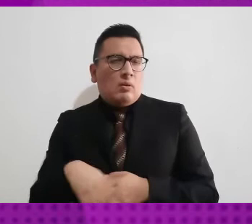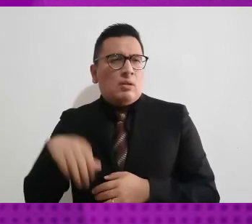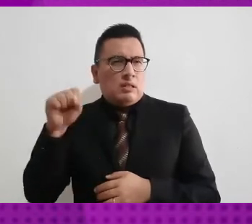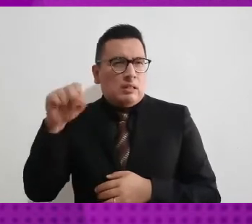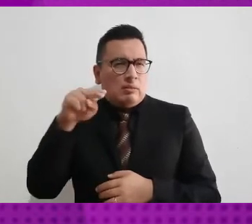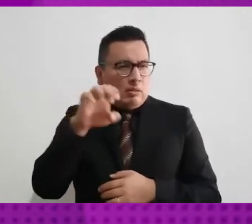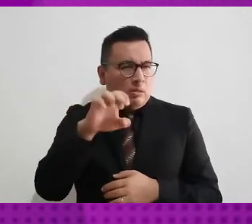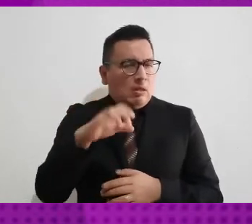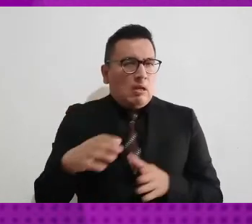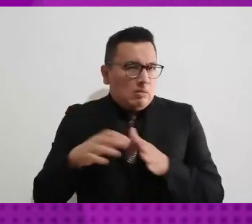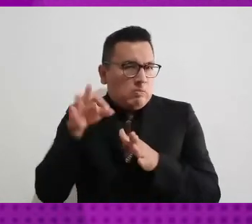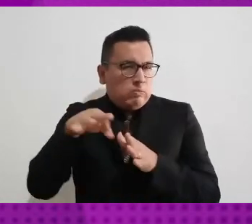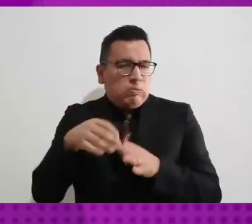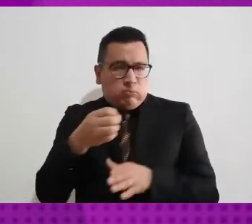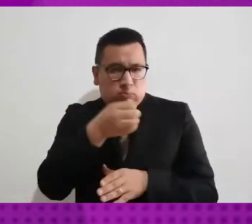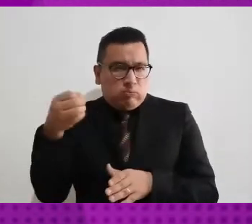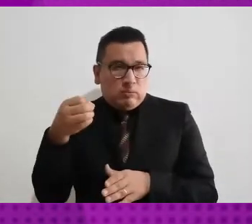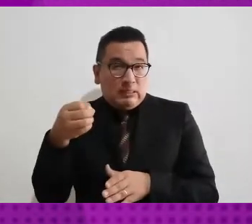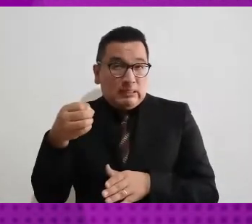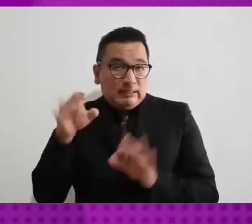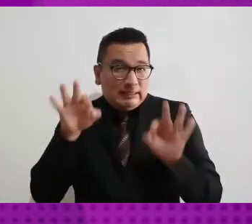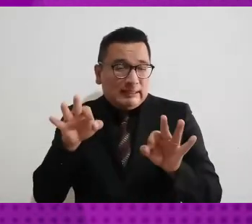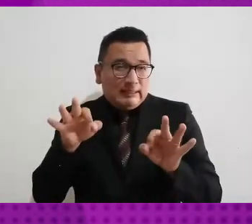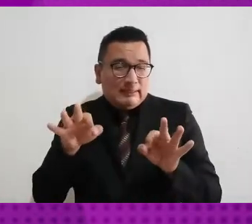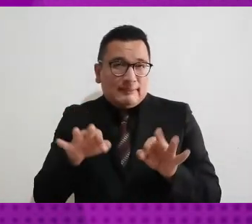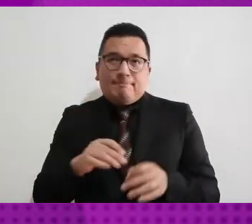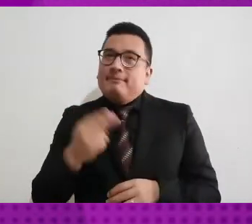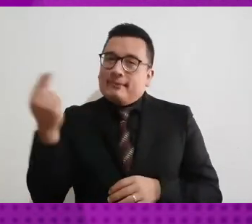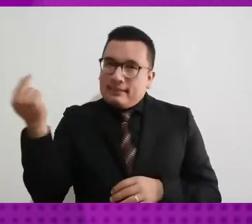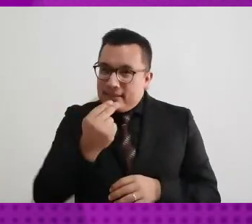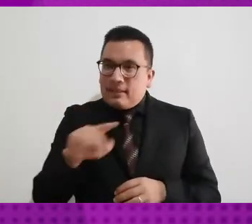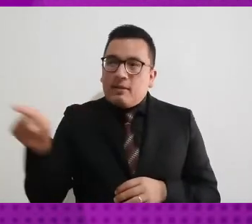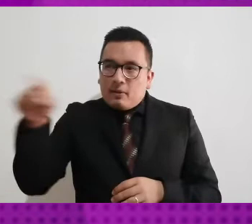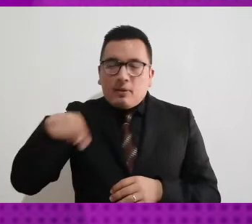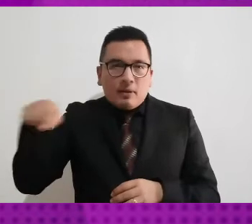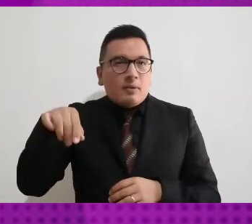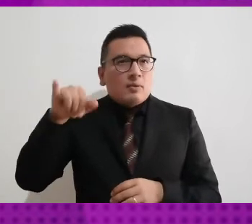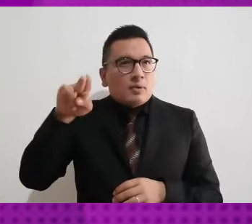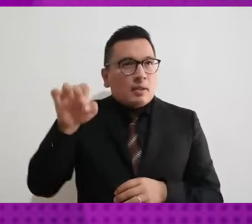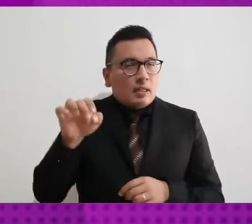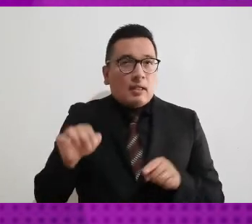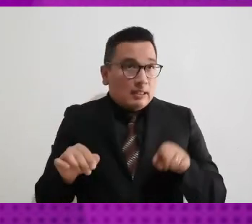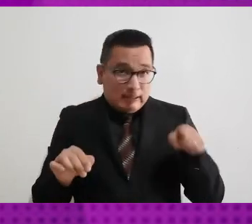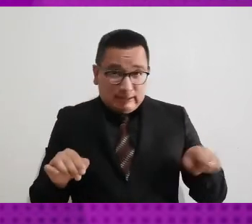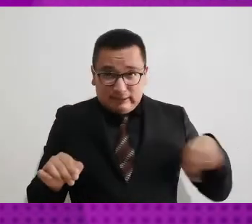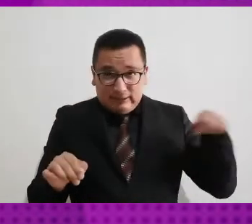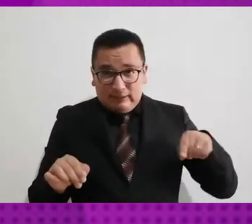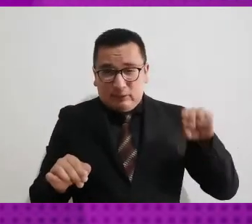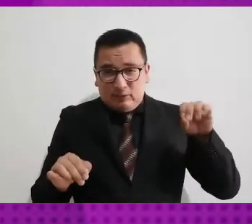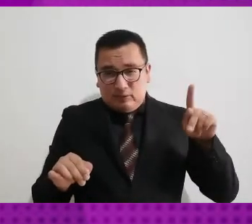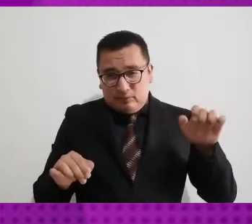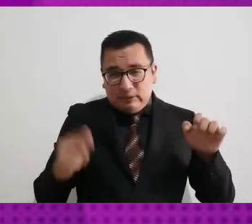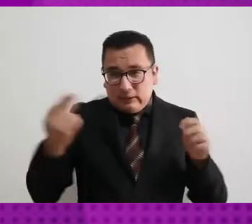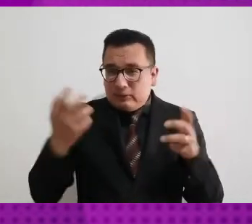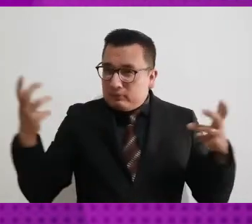a menos que hubiera una gran coordinación y una gran comunicación y una